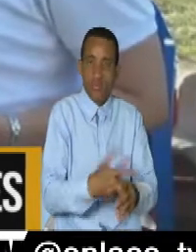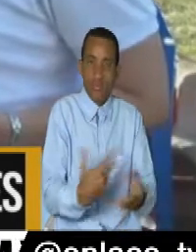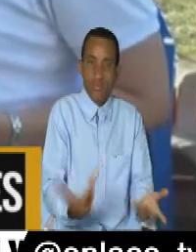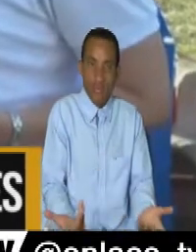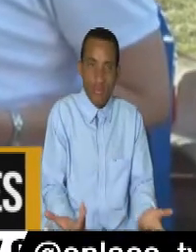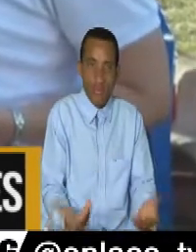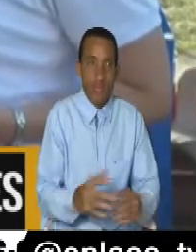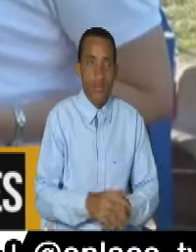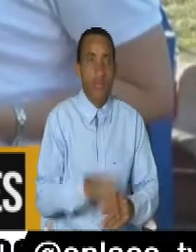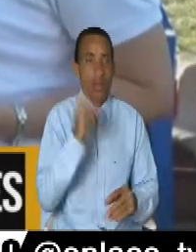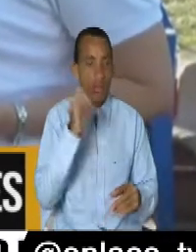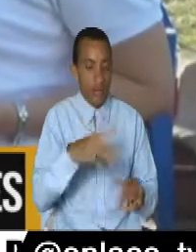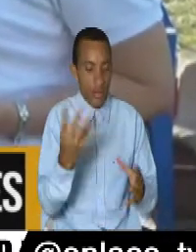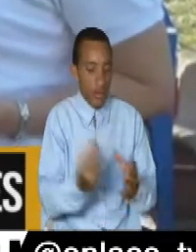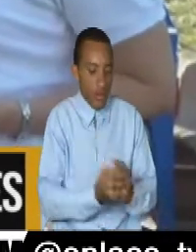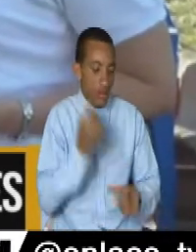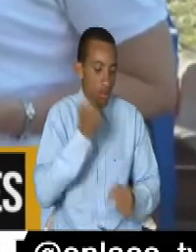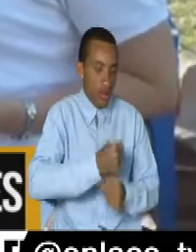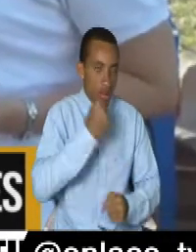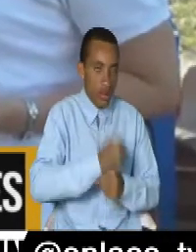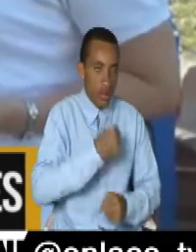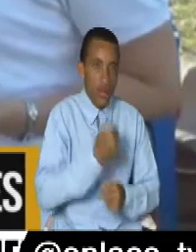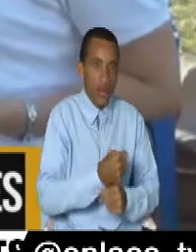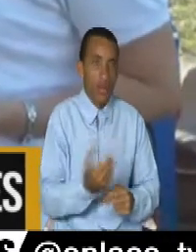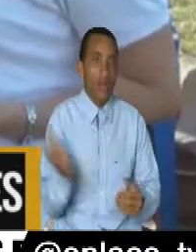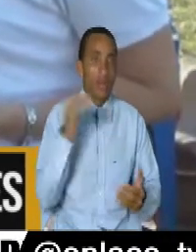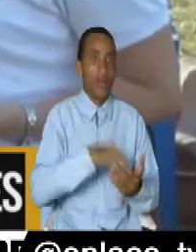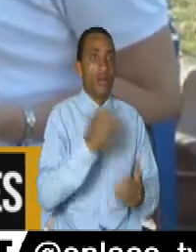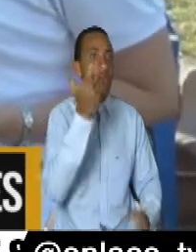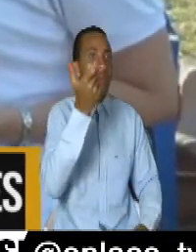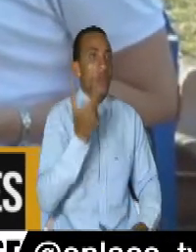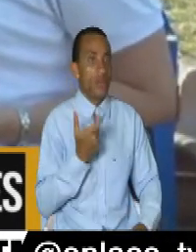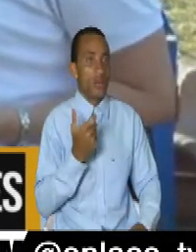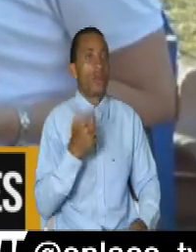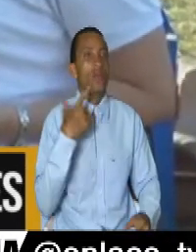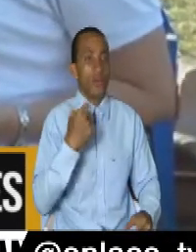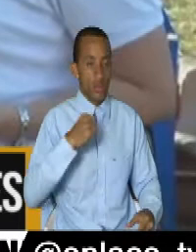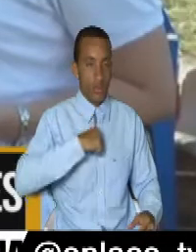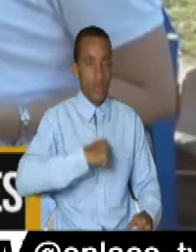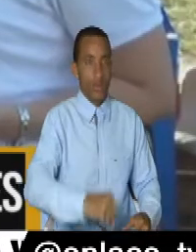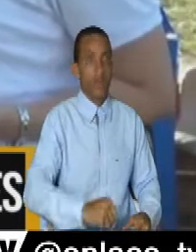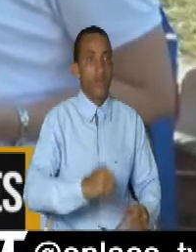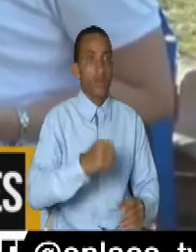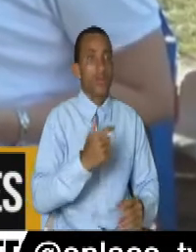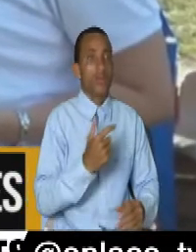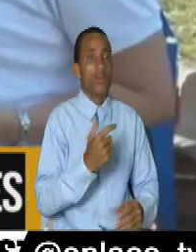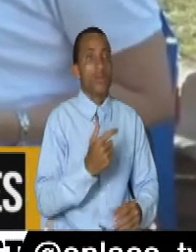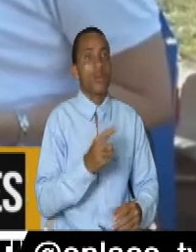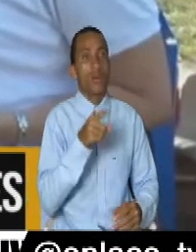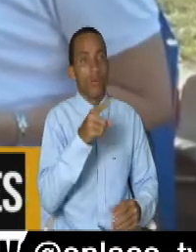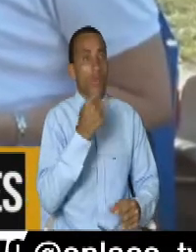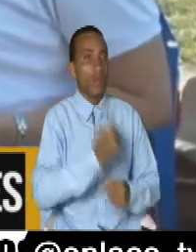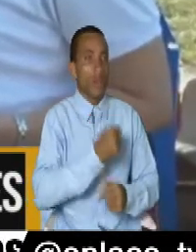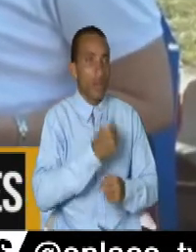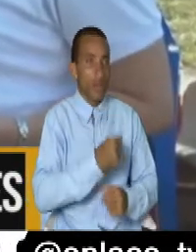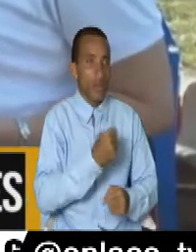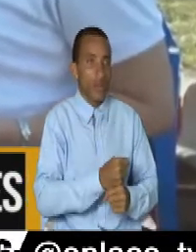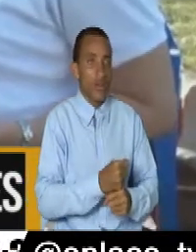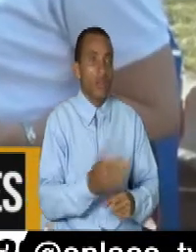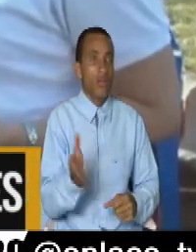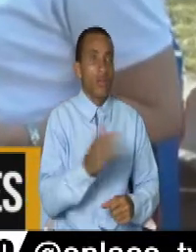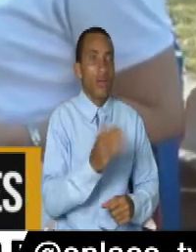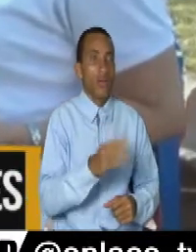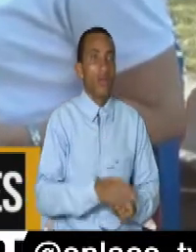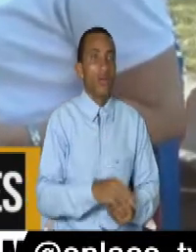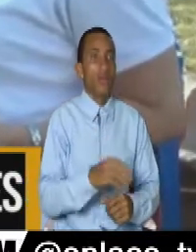estabilidad laboral reforzada, lograr nuestra pensión. Ya nosotros tenemos derecho a la pensión porque hemos trabajado con Ecopetrol más de